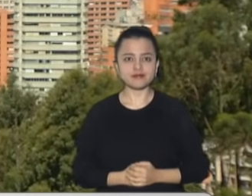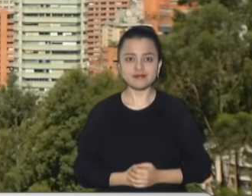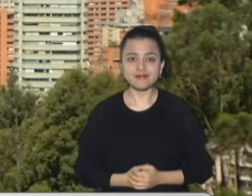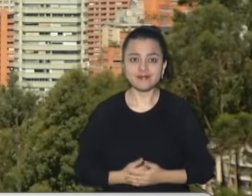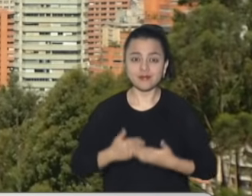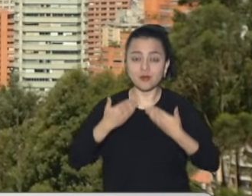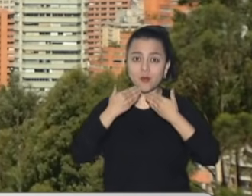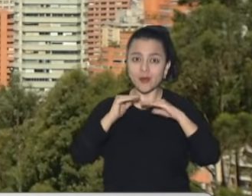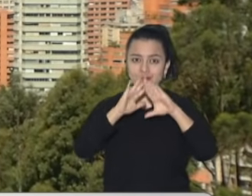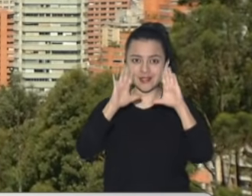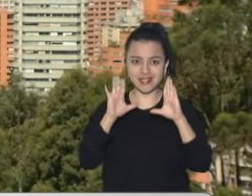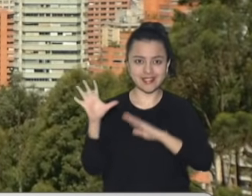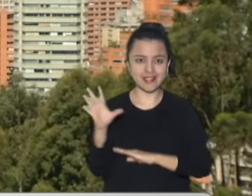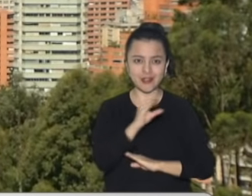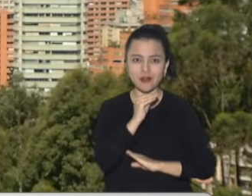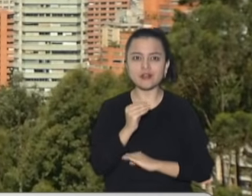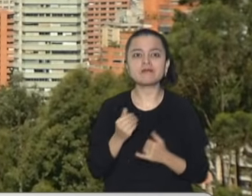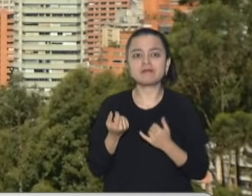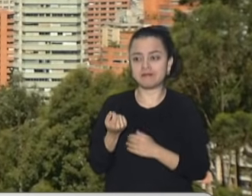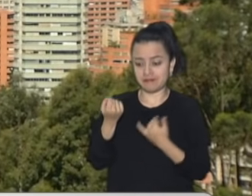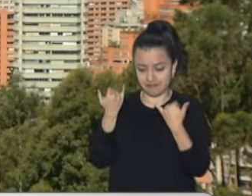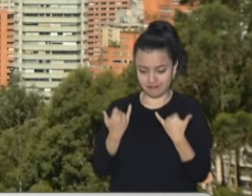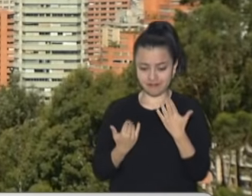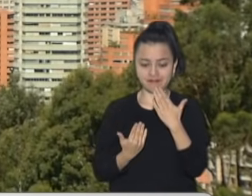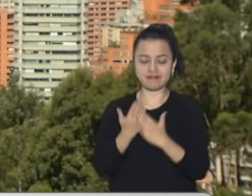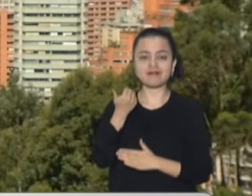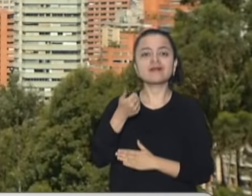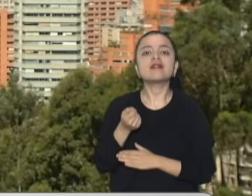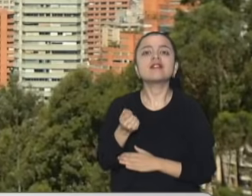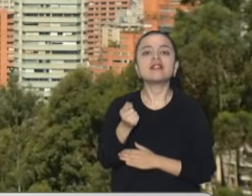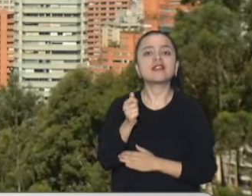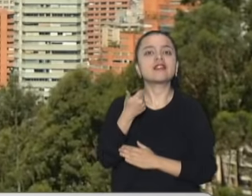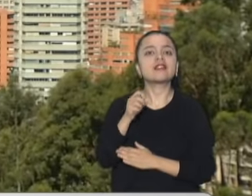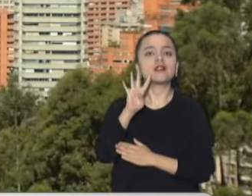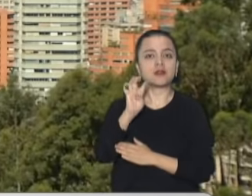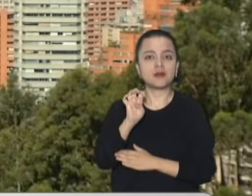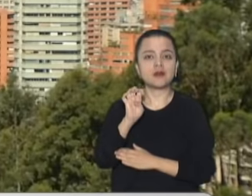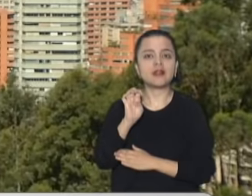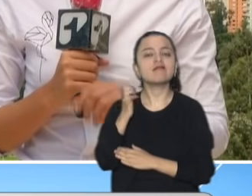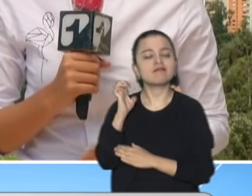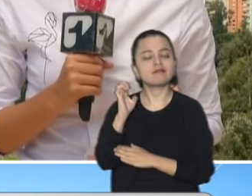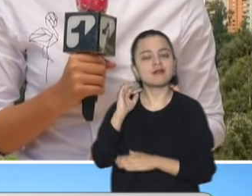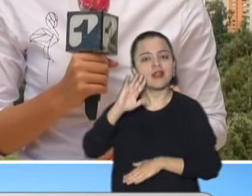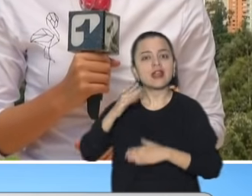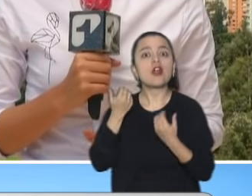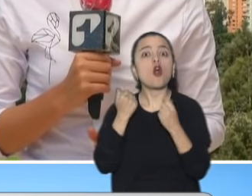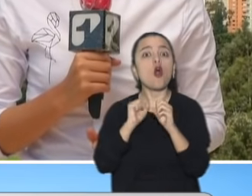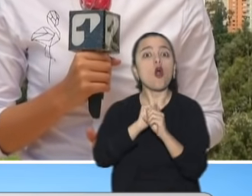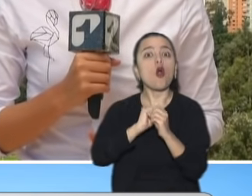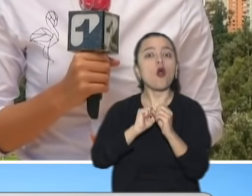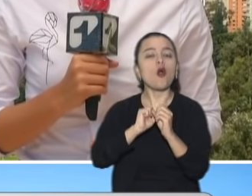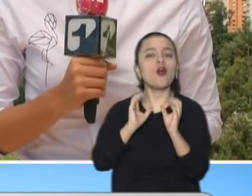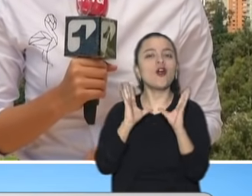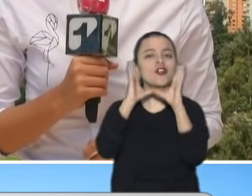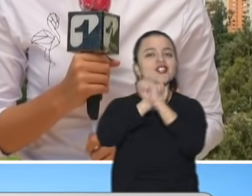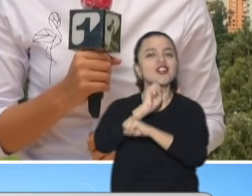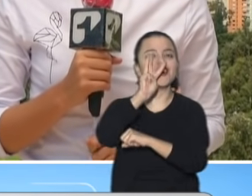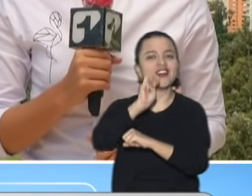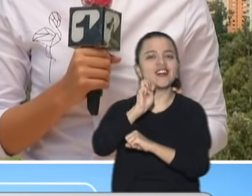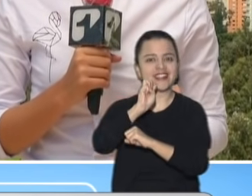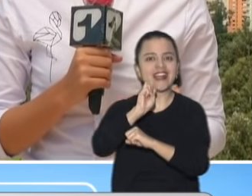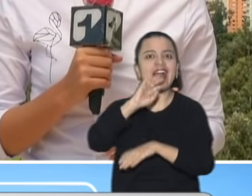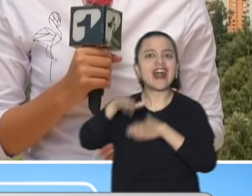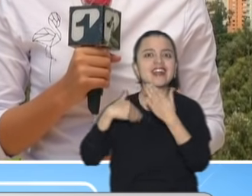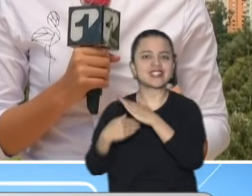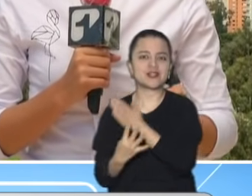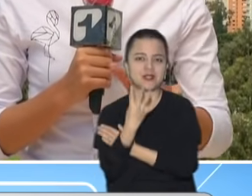Luisa, televidentes, buenos días. Desde este 19 de enero a las 8 de la noche y hasta las 4 de la mañana del siguiente día, iniciará el toque